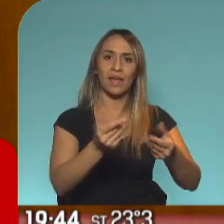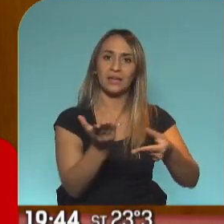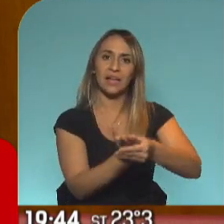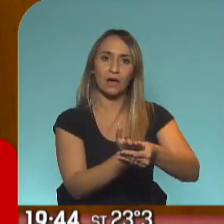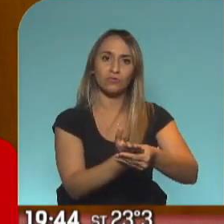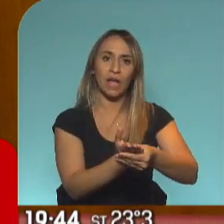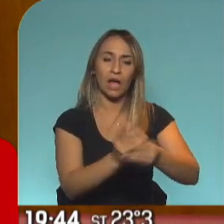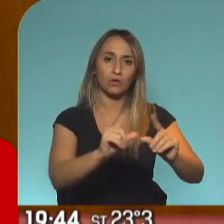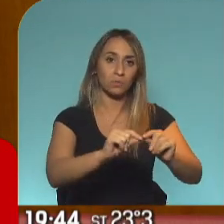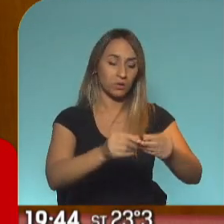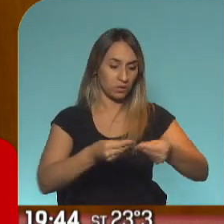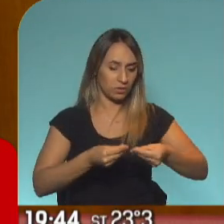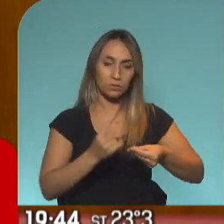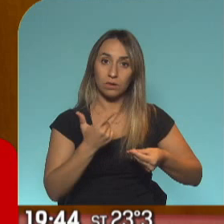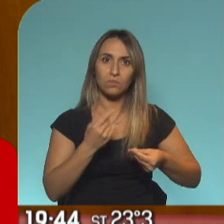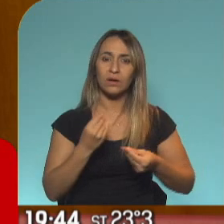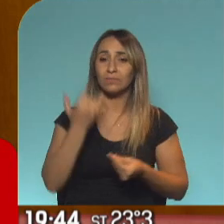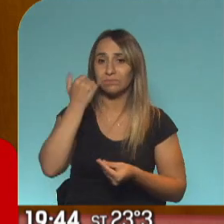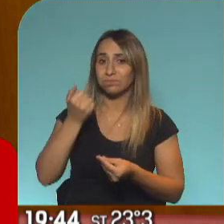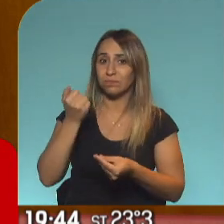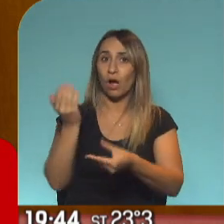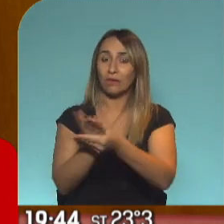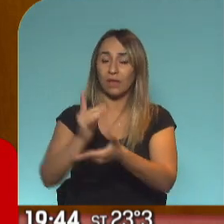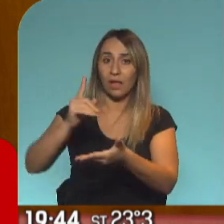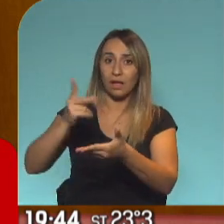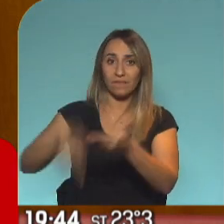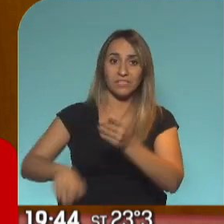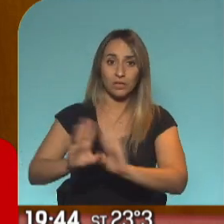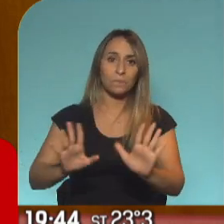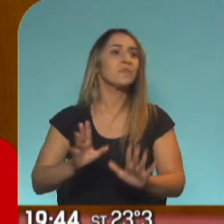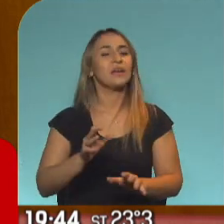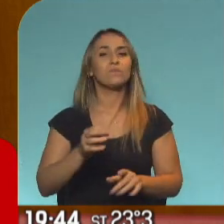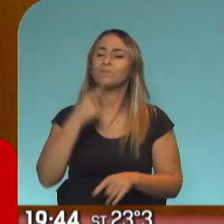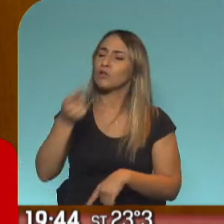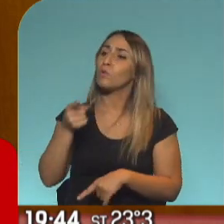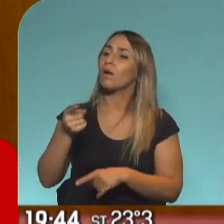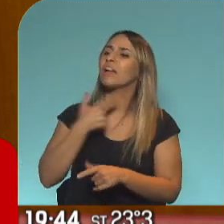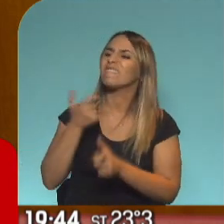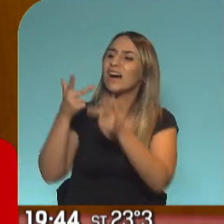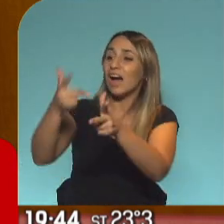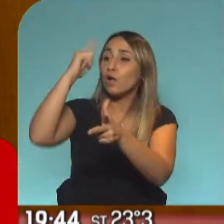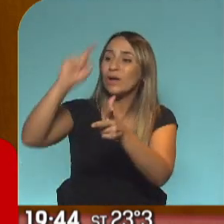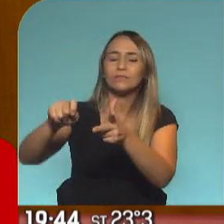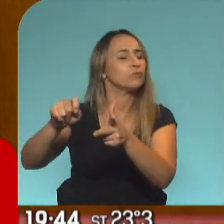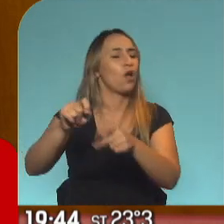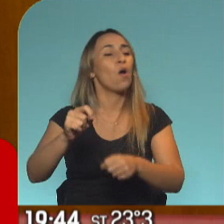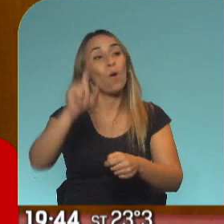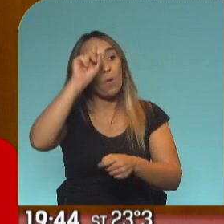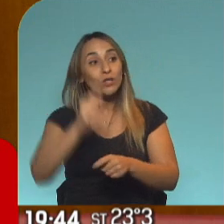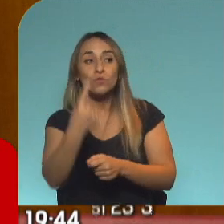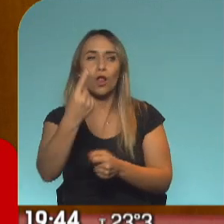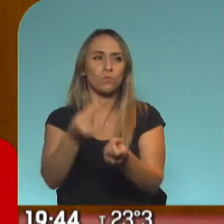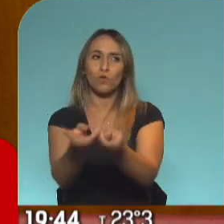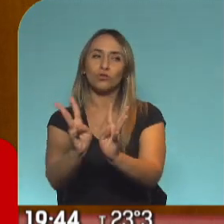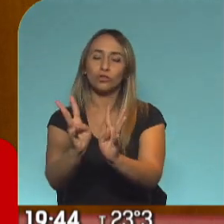¿Qué le dirías al juez, Maylin? A los jueces. A los jueces. Que la falta de empatía,